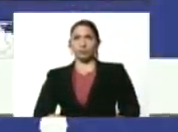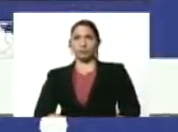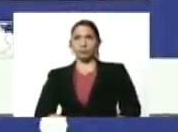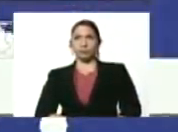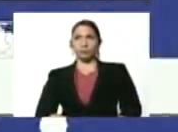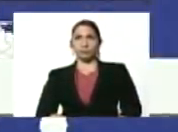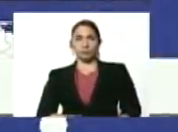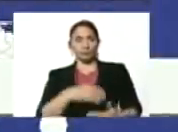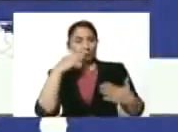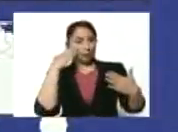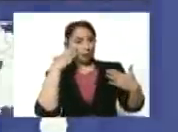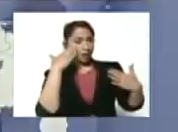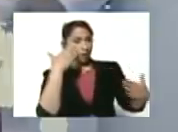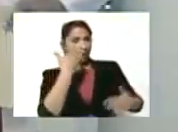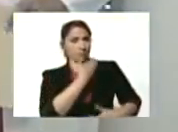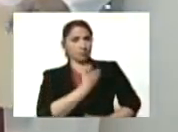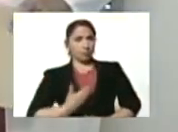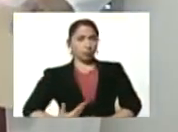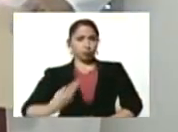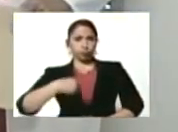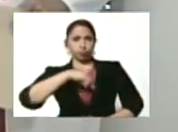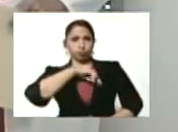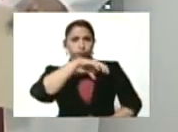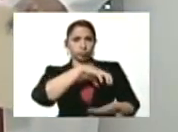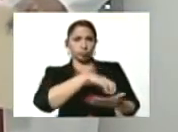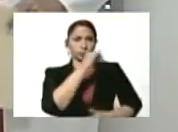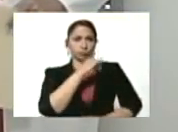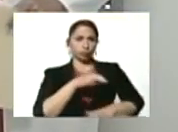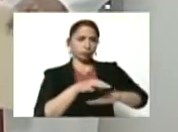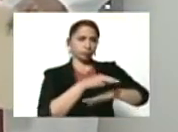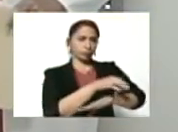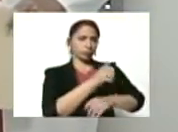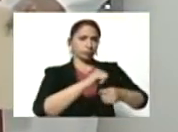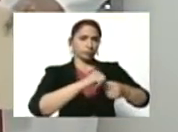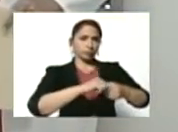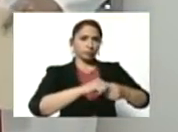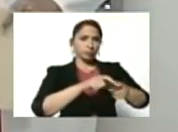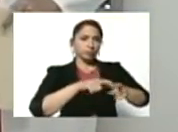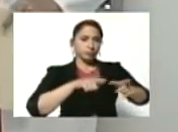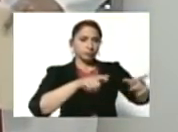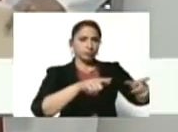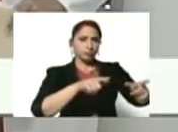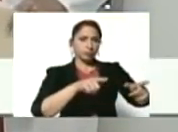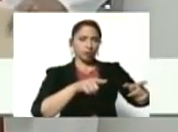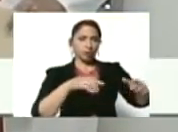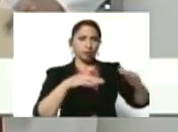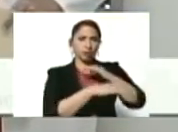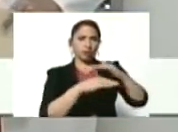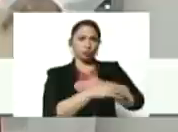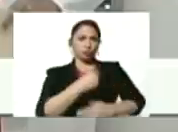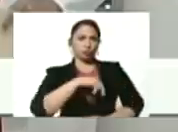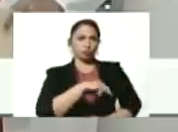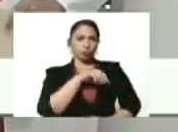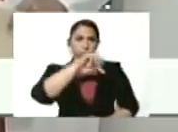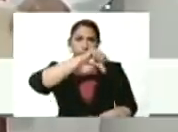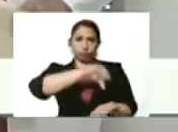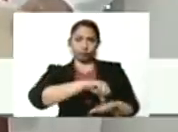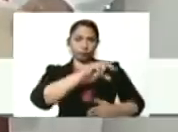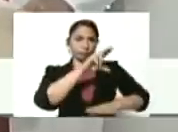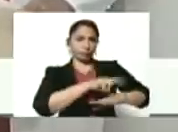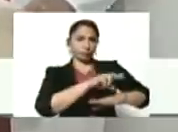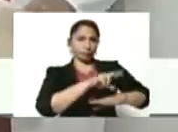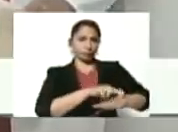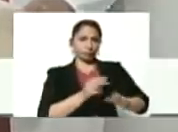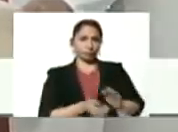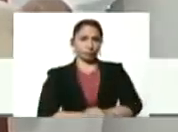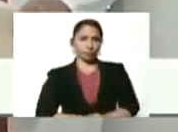Saludos y bendiciones, hermano presidente. Estamos en el estado Zulia, municipio Maracaibo, sector El Tránsito. Exactamente en el consultorio El